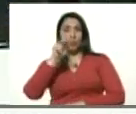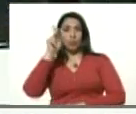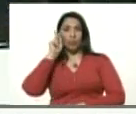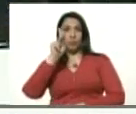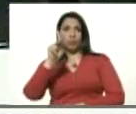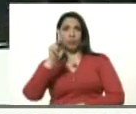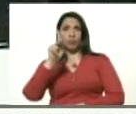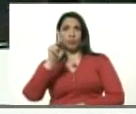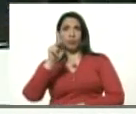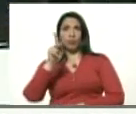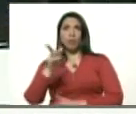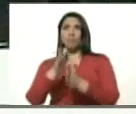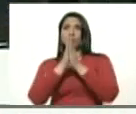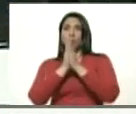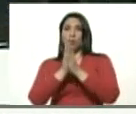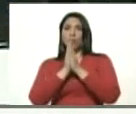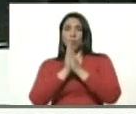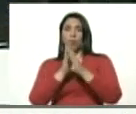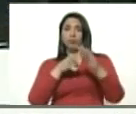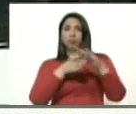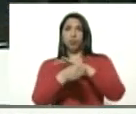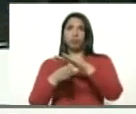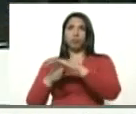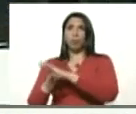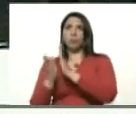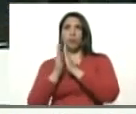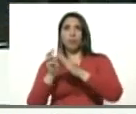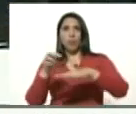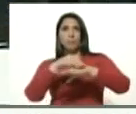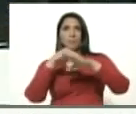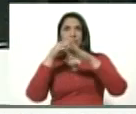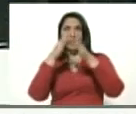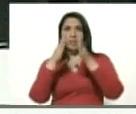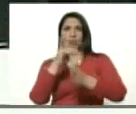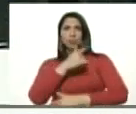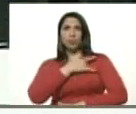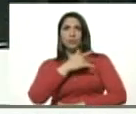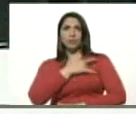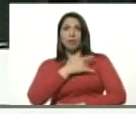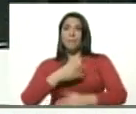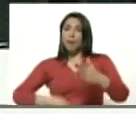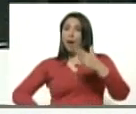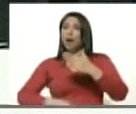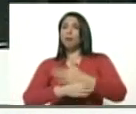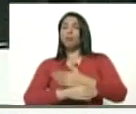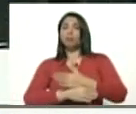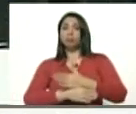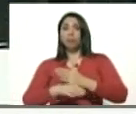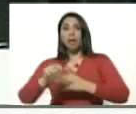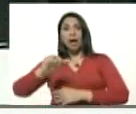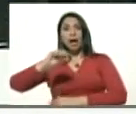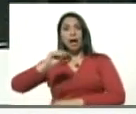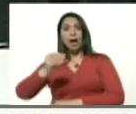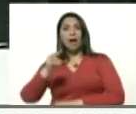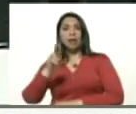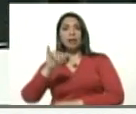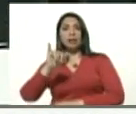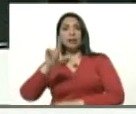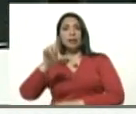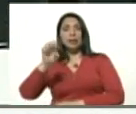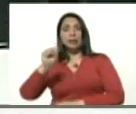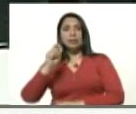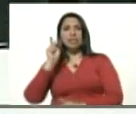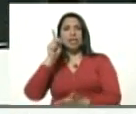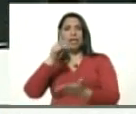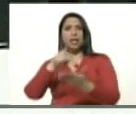profesoras, llegue Aquiles Nasoa, César Trompiz. Vamos que Aquiles llegue con su mensaje, con su creatividad,